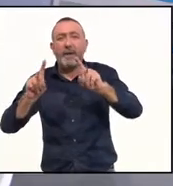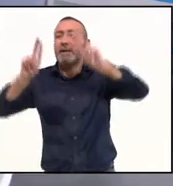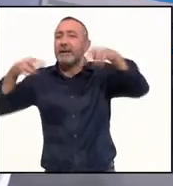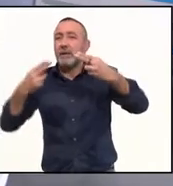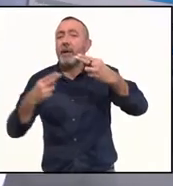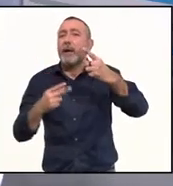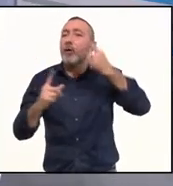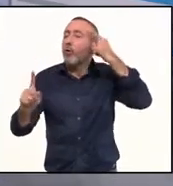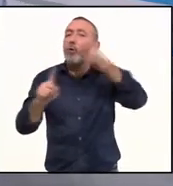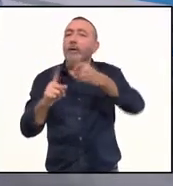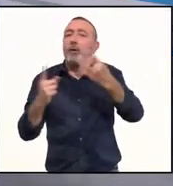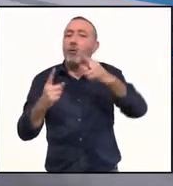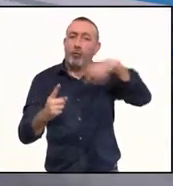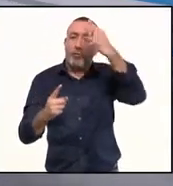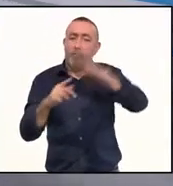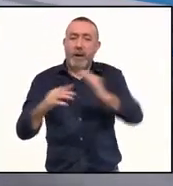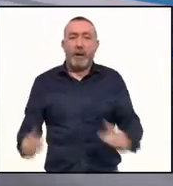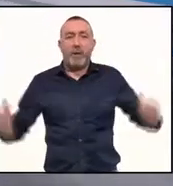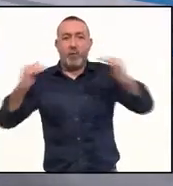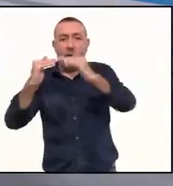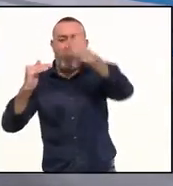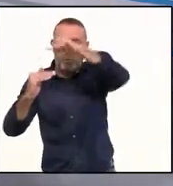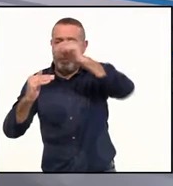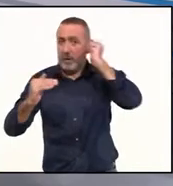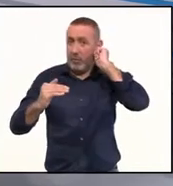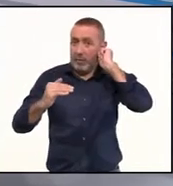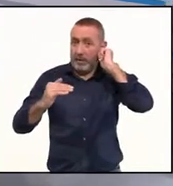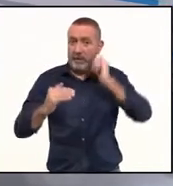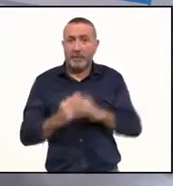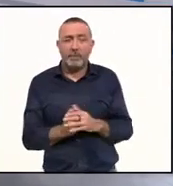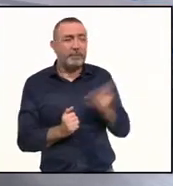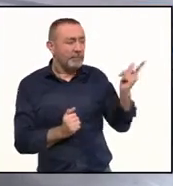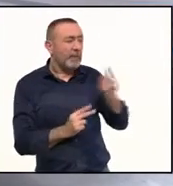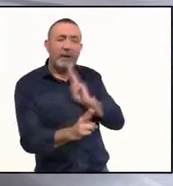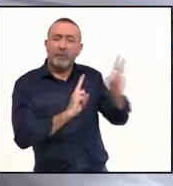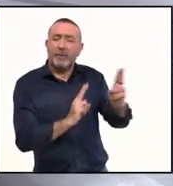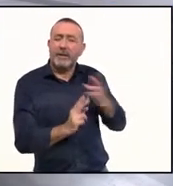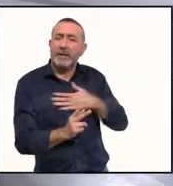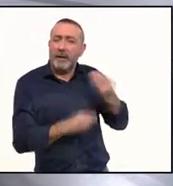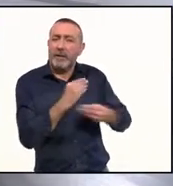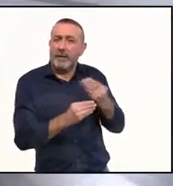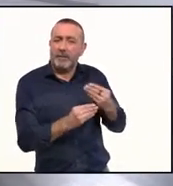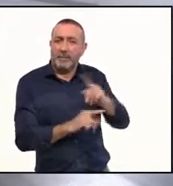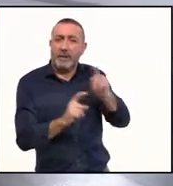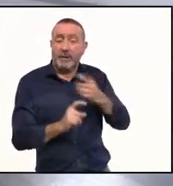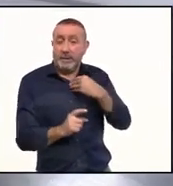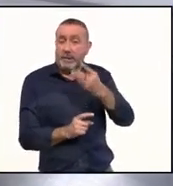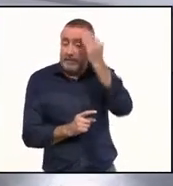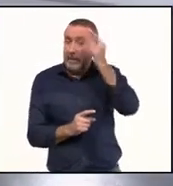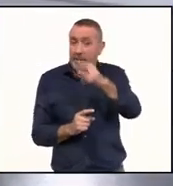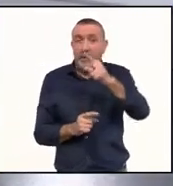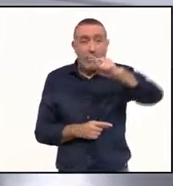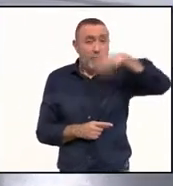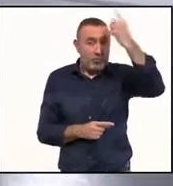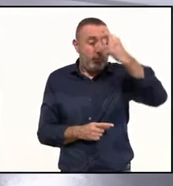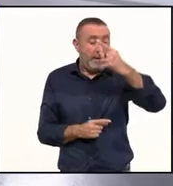hacia la igualdad es interesante la perspectiva de esta obra sino yo para decir que yo creo que la educación es la